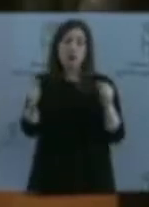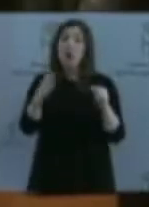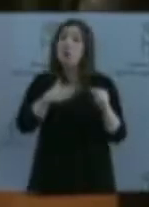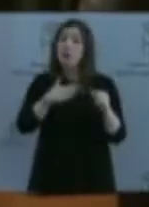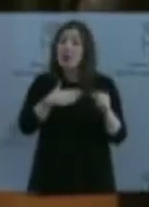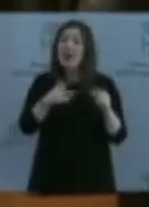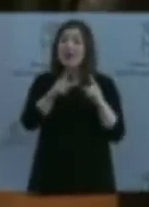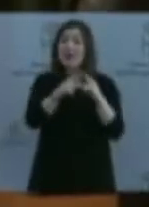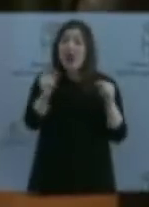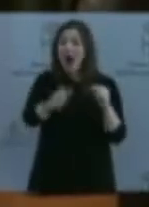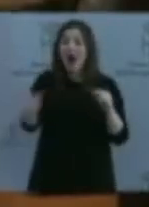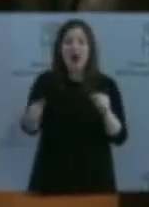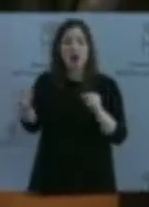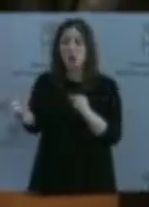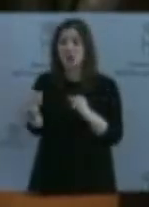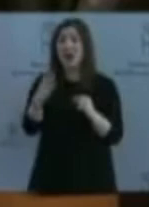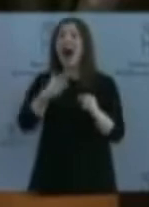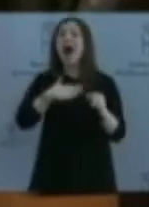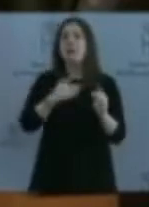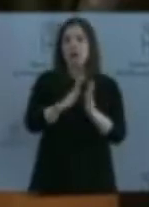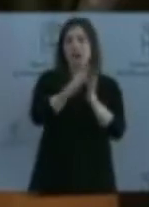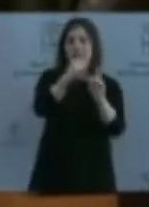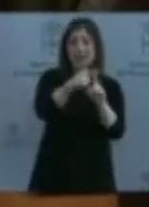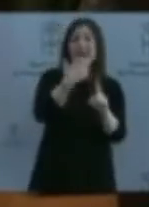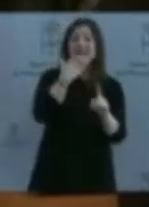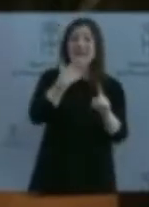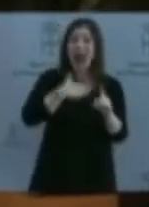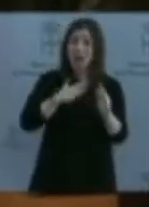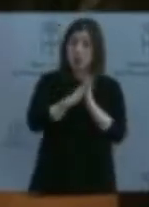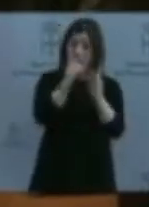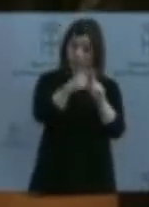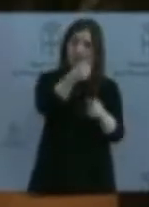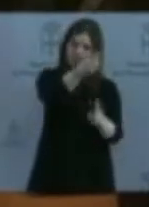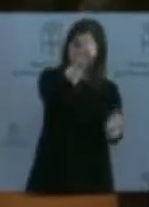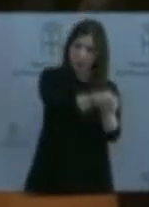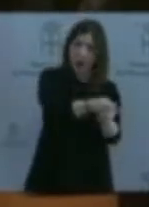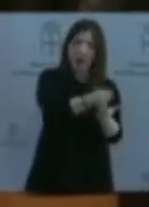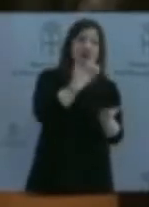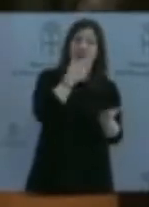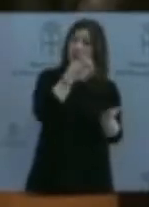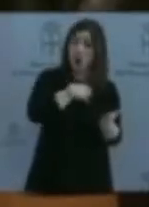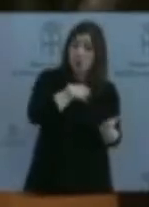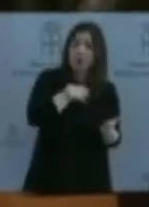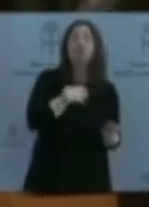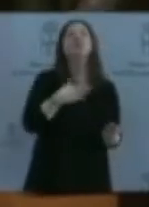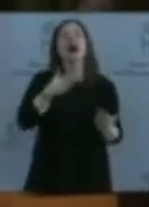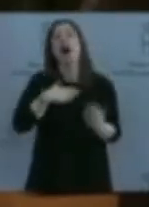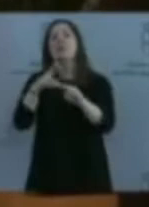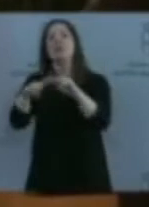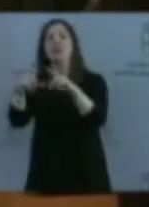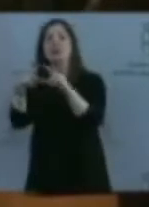es de la Iglesia, que lo pague la Iglesia, y si la Iglesia no lo puede pagar, que lo devuelva al pueblo asturiano. Lo que pedimos entonces es que pida